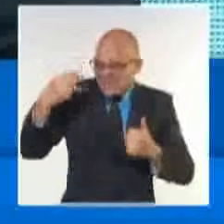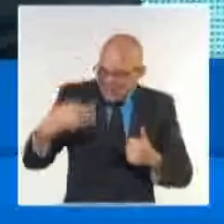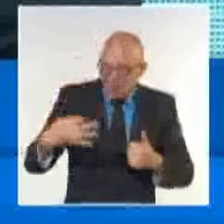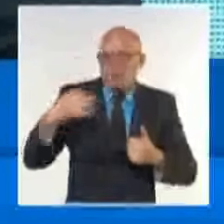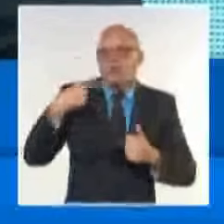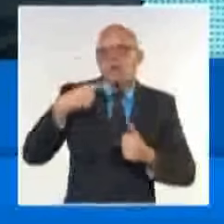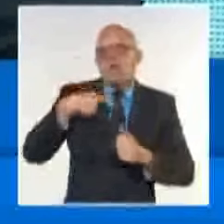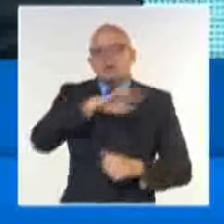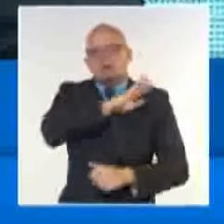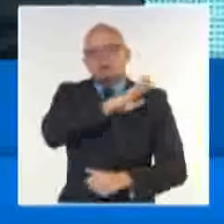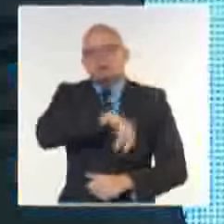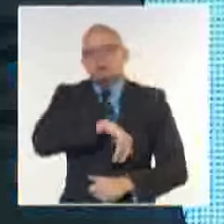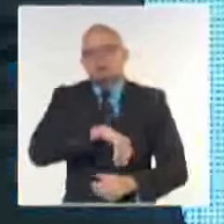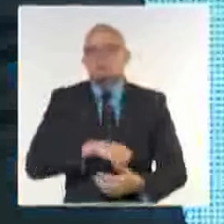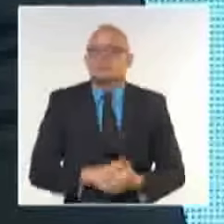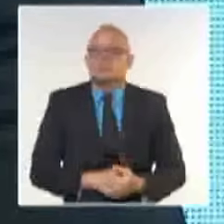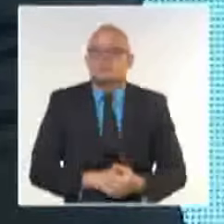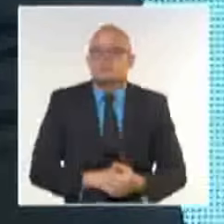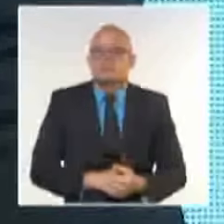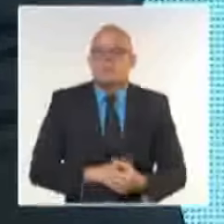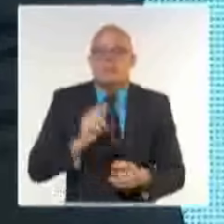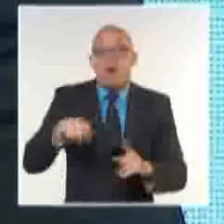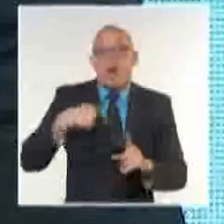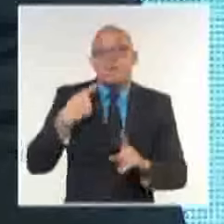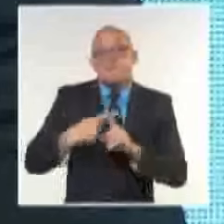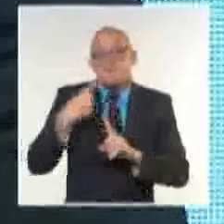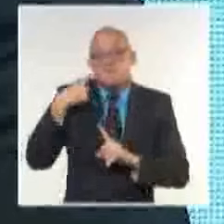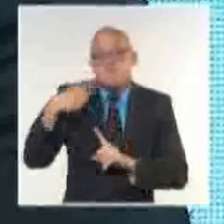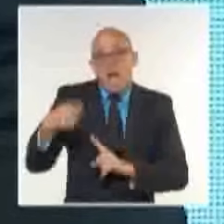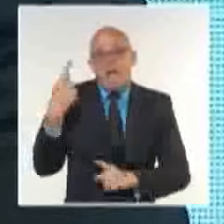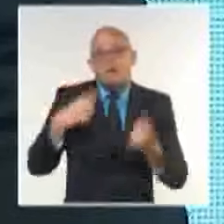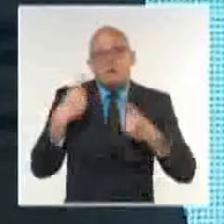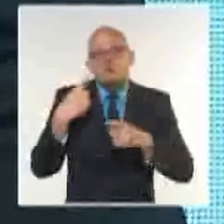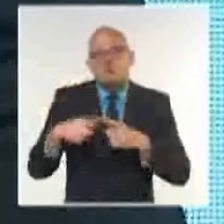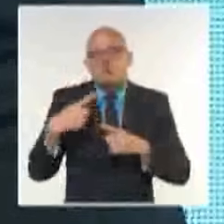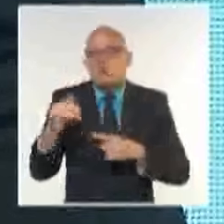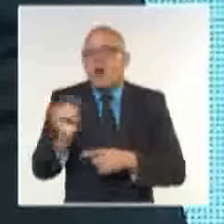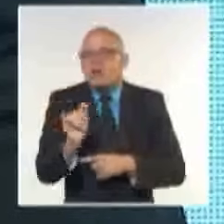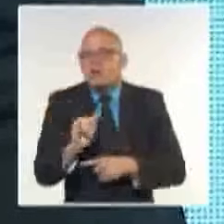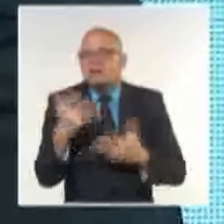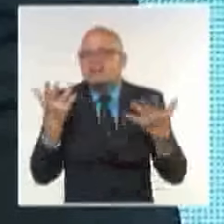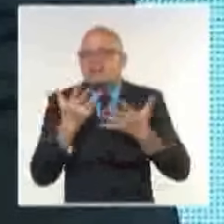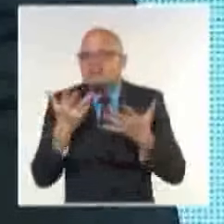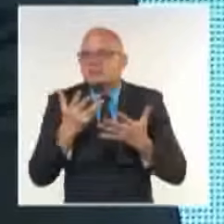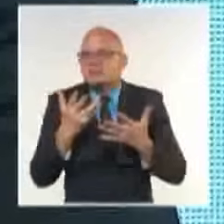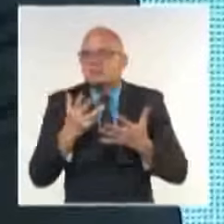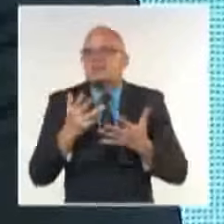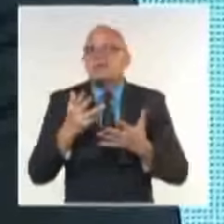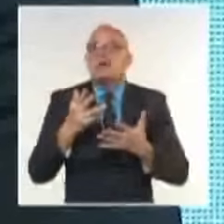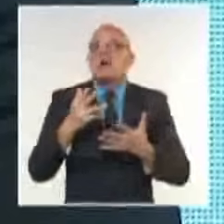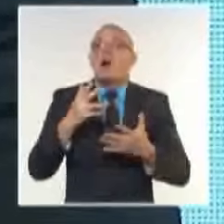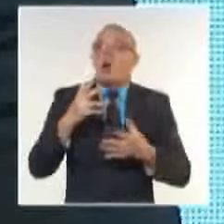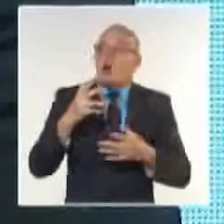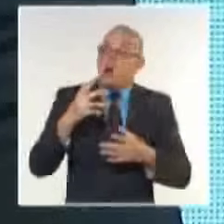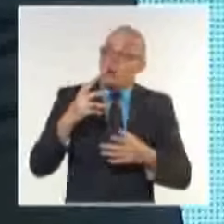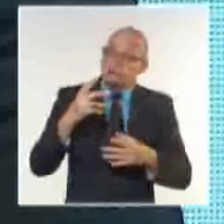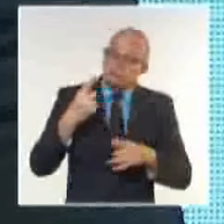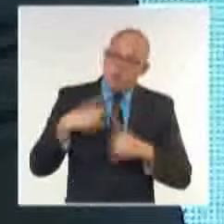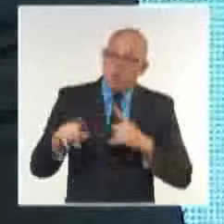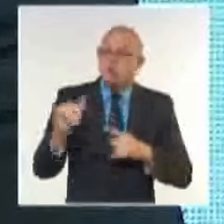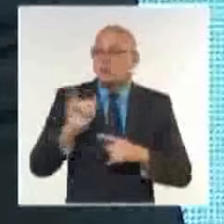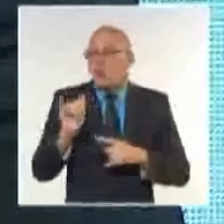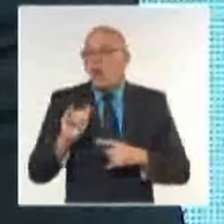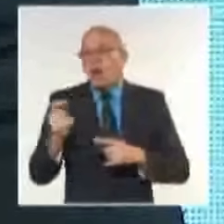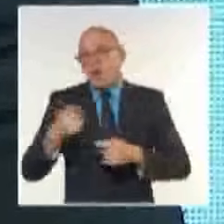cargo. Y además conllevaron un grupo de separaciones, tanto del organismo como otras emociones que, aunque en